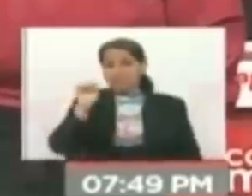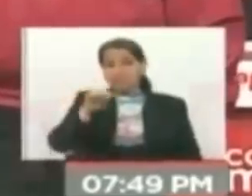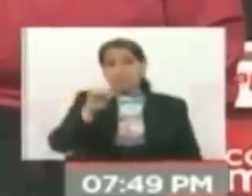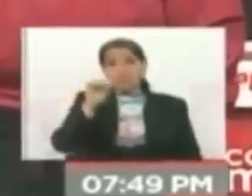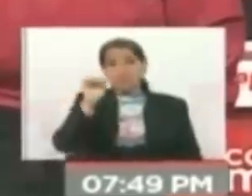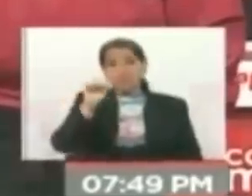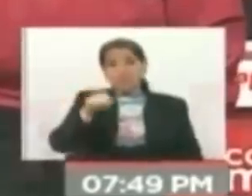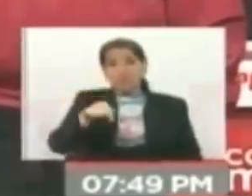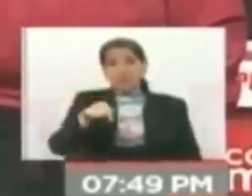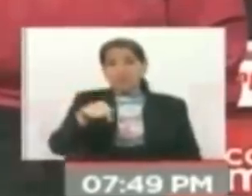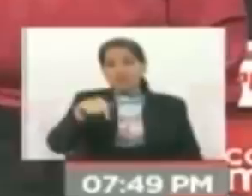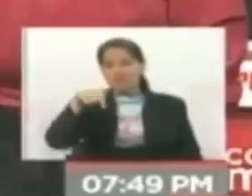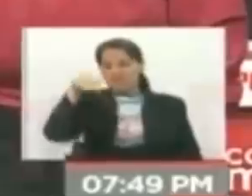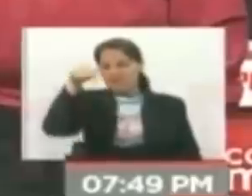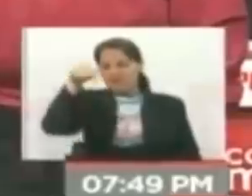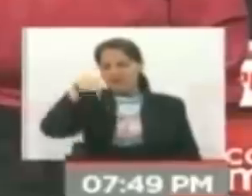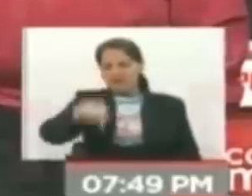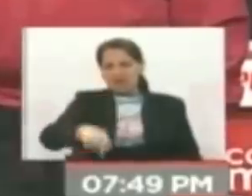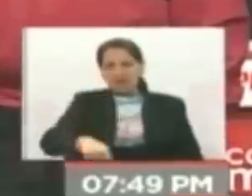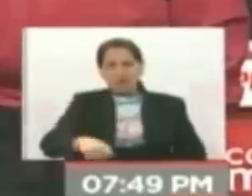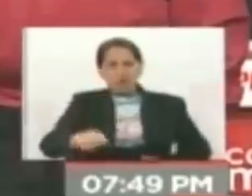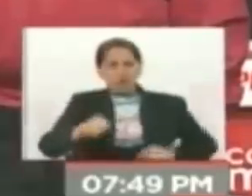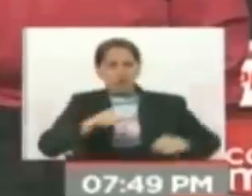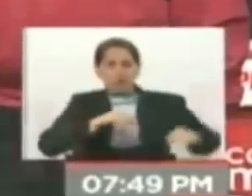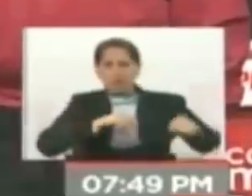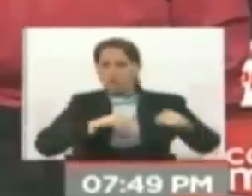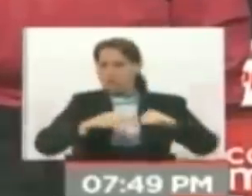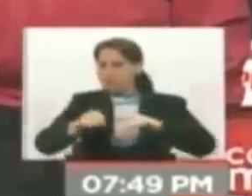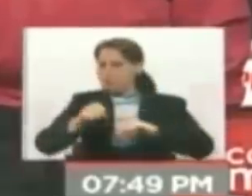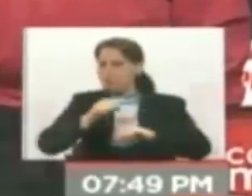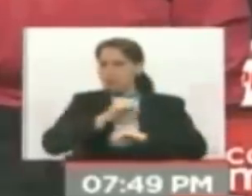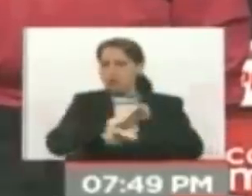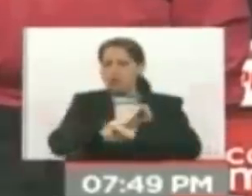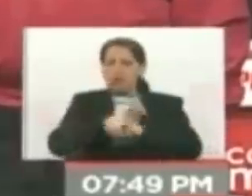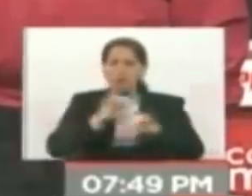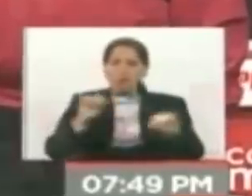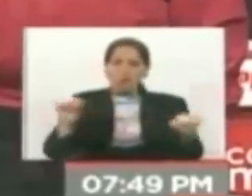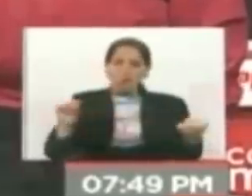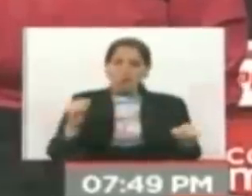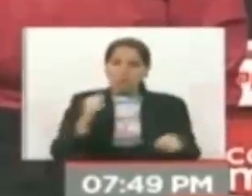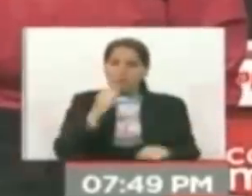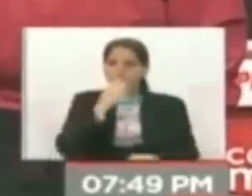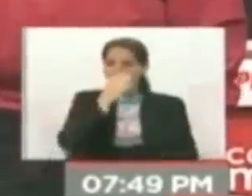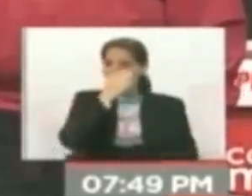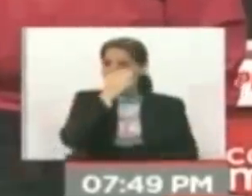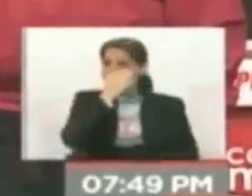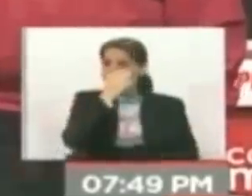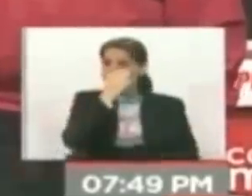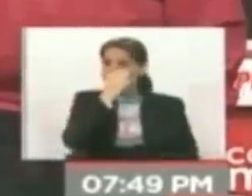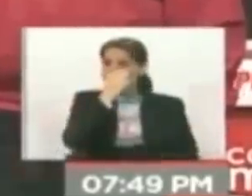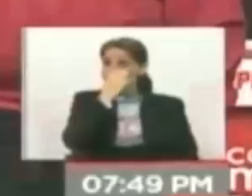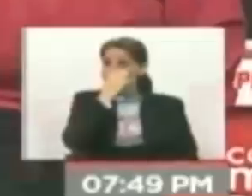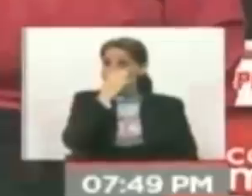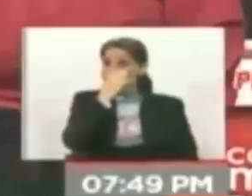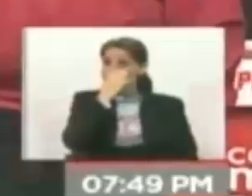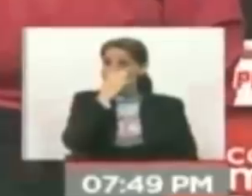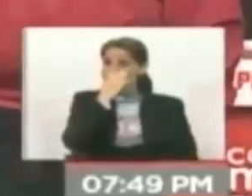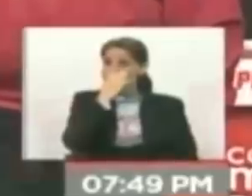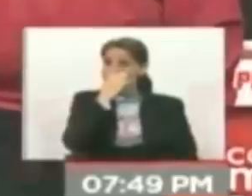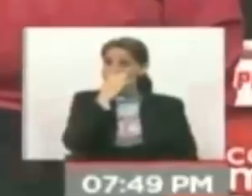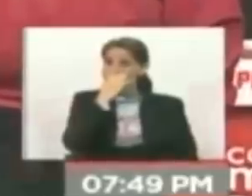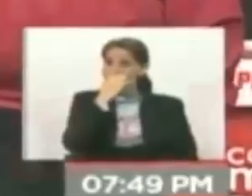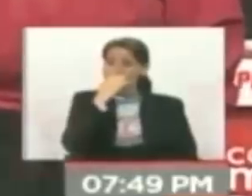acusó además al presidente interino de la república juan guaidó de querer reformar el reglamento de la asamblea nacional para seguir